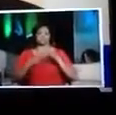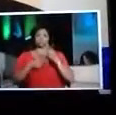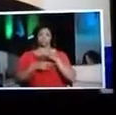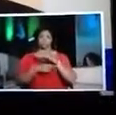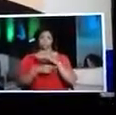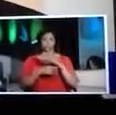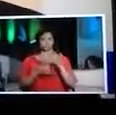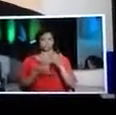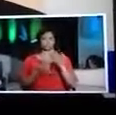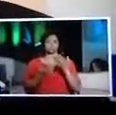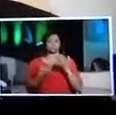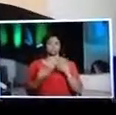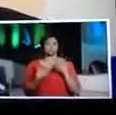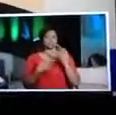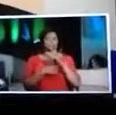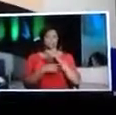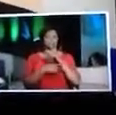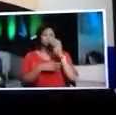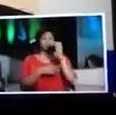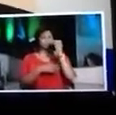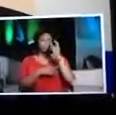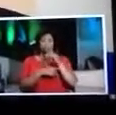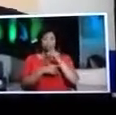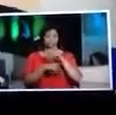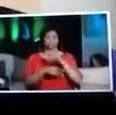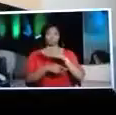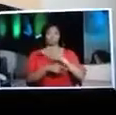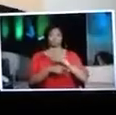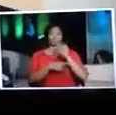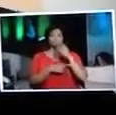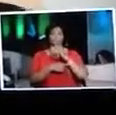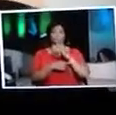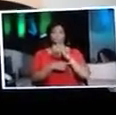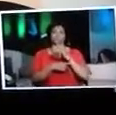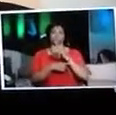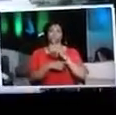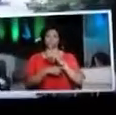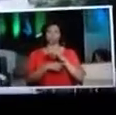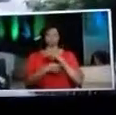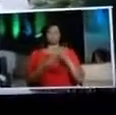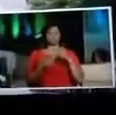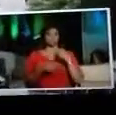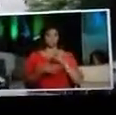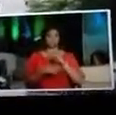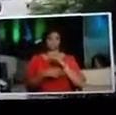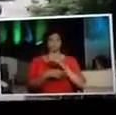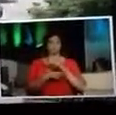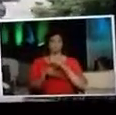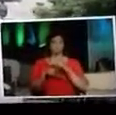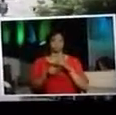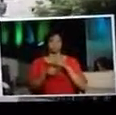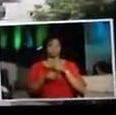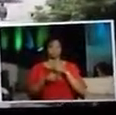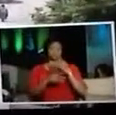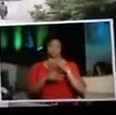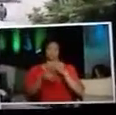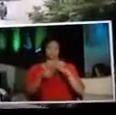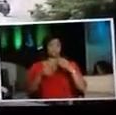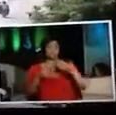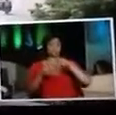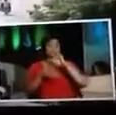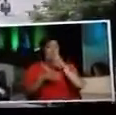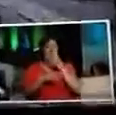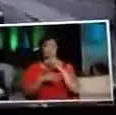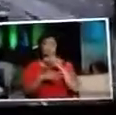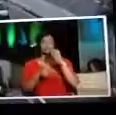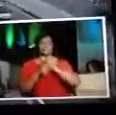de tener una opinión propia de lo que somos nosotros. Según este religioso, en la República Dominicana